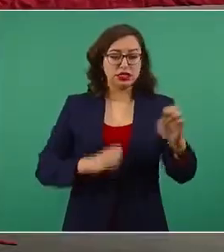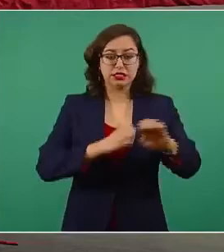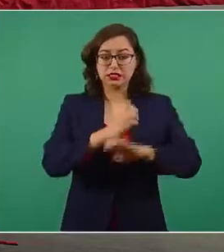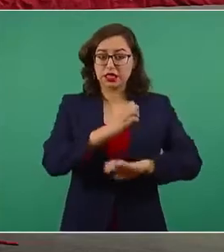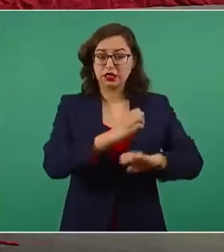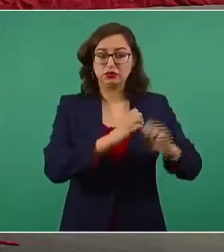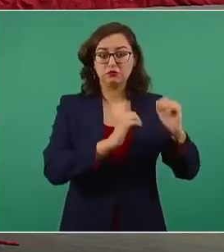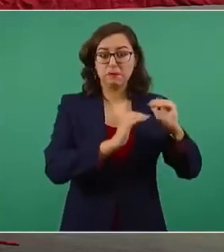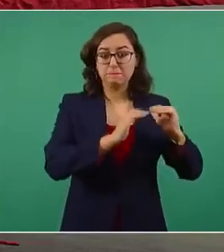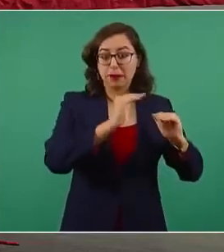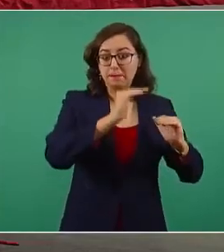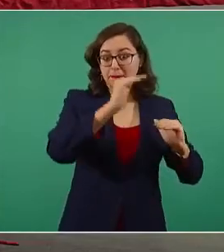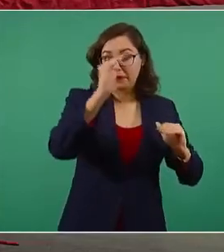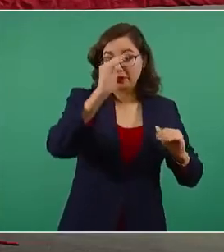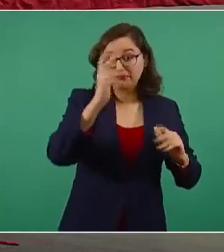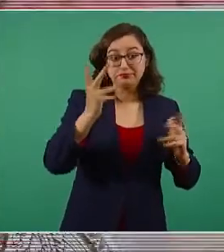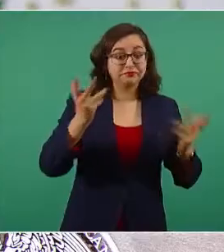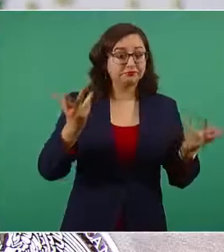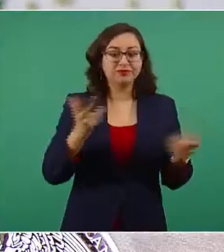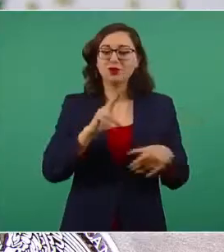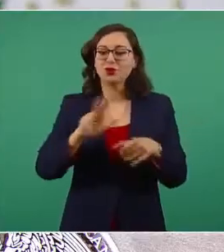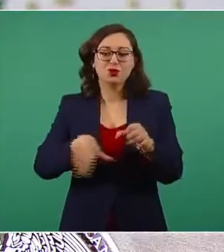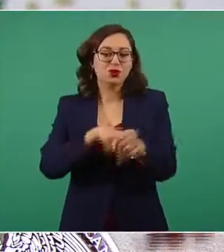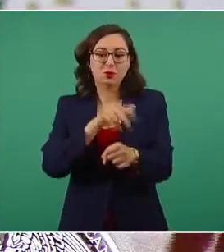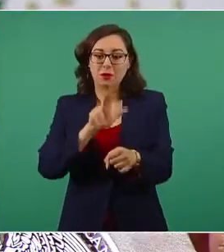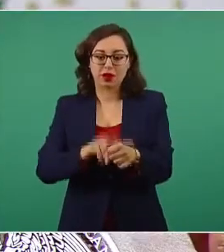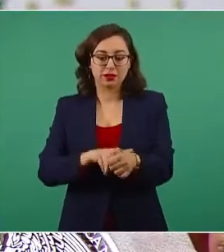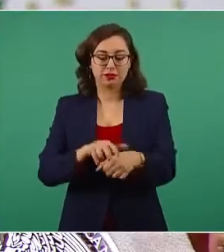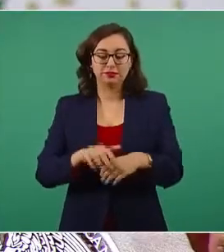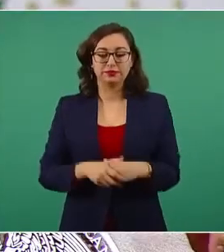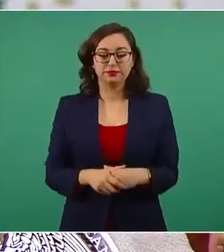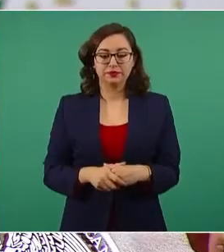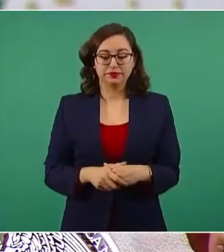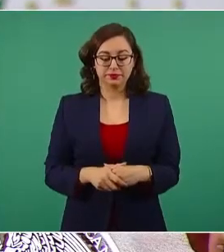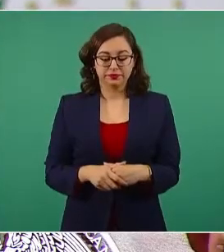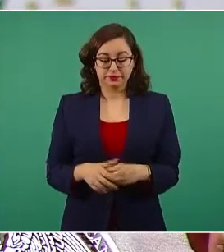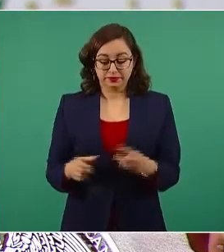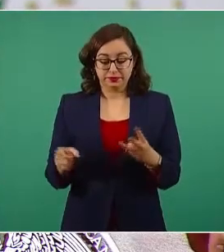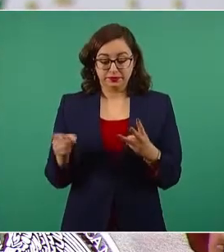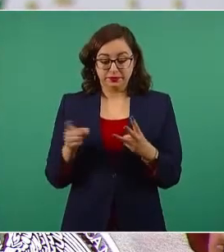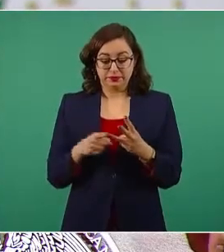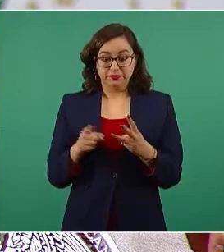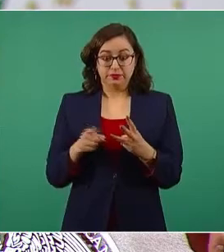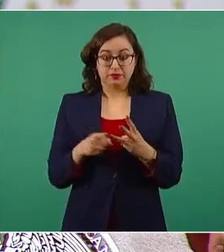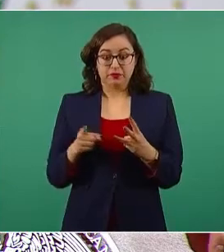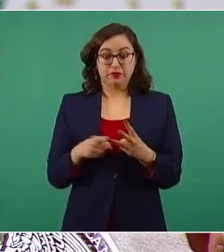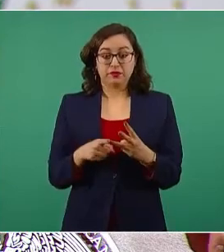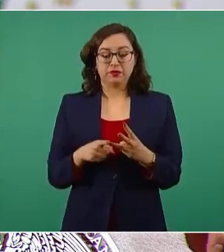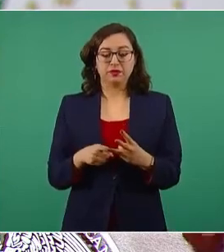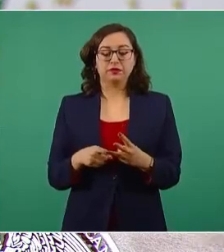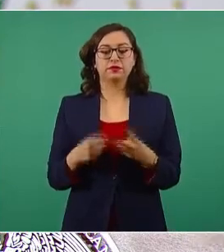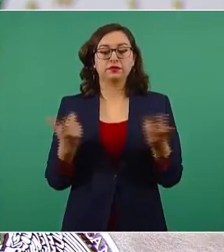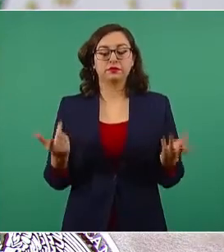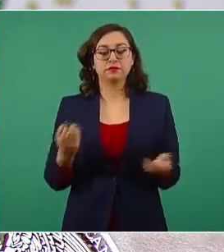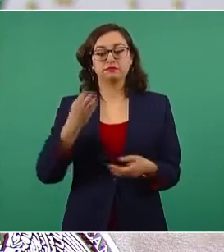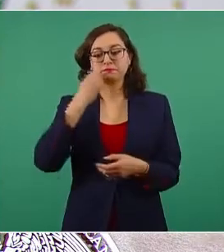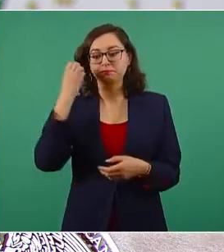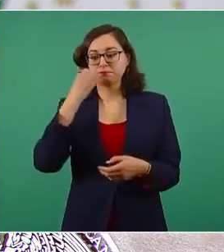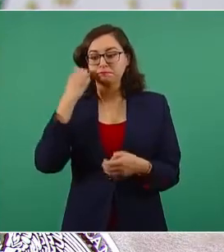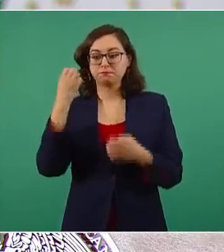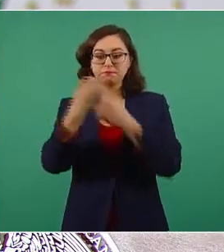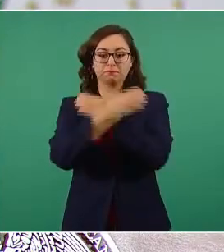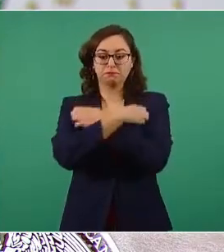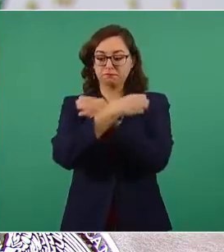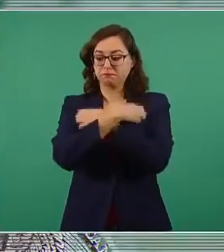alza. Tercero, la situación de la educación pública y su